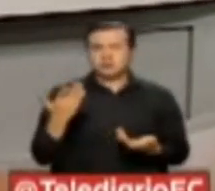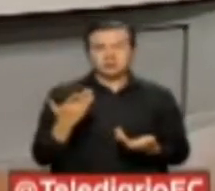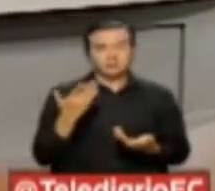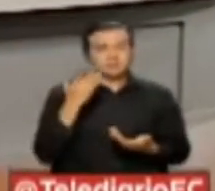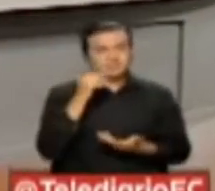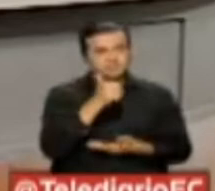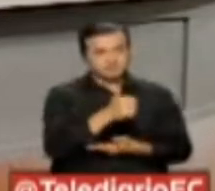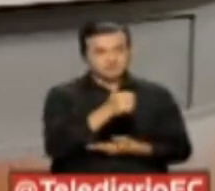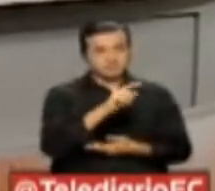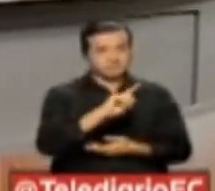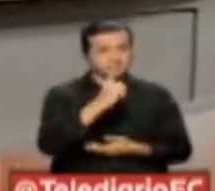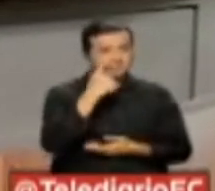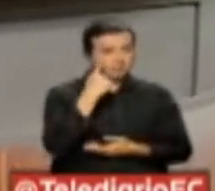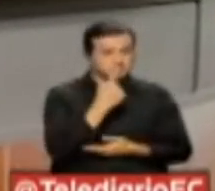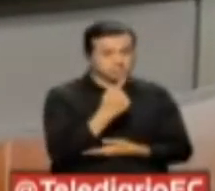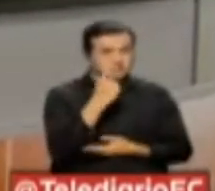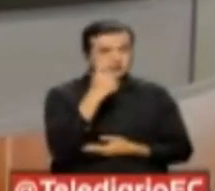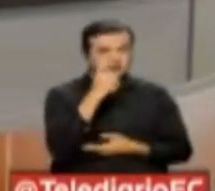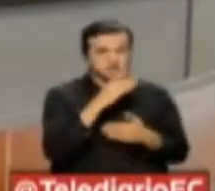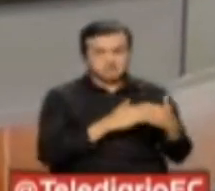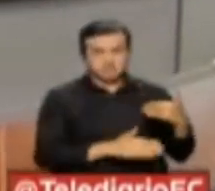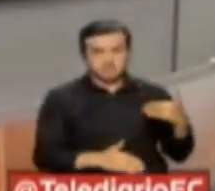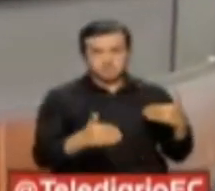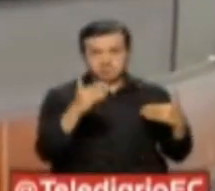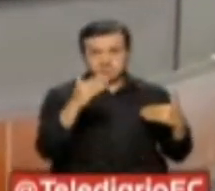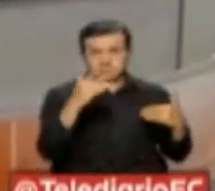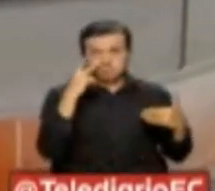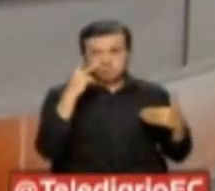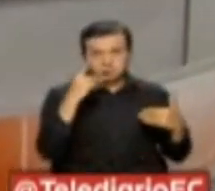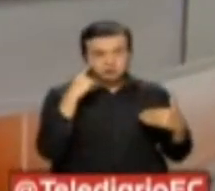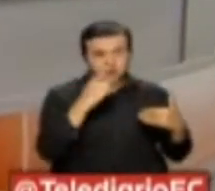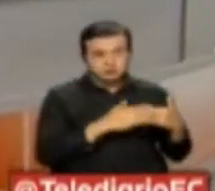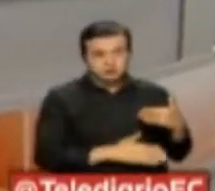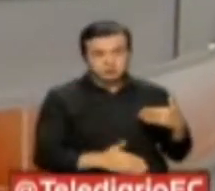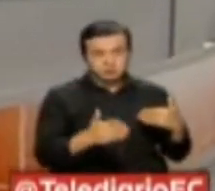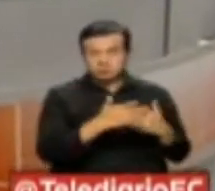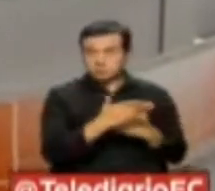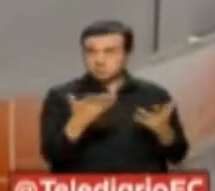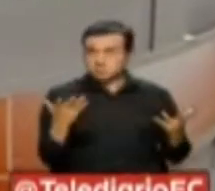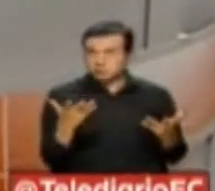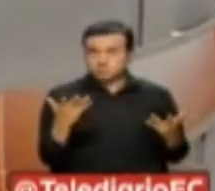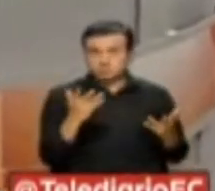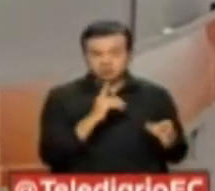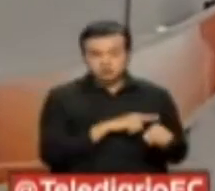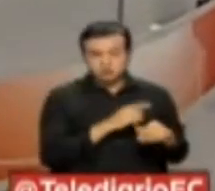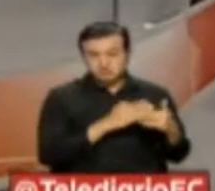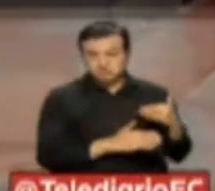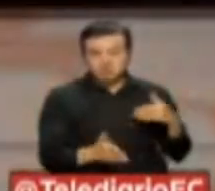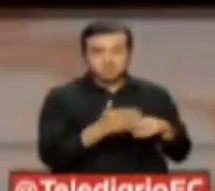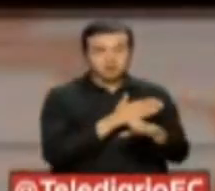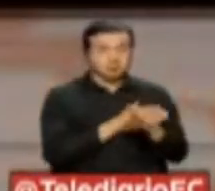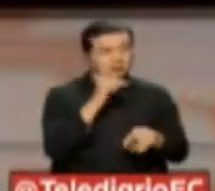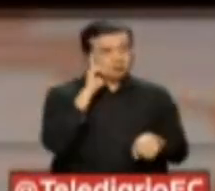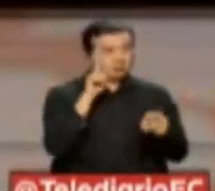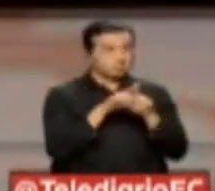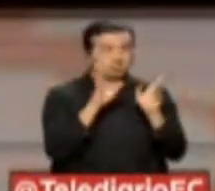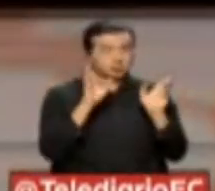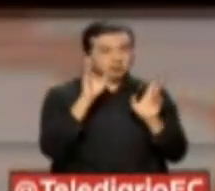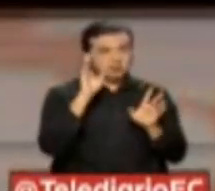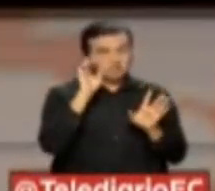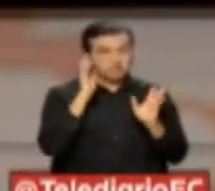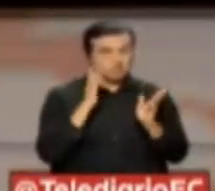usted tiene que en primer lugar pasar por una realidad nacional y es por gente usted tiene que tener una etapa de impugnaciones a ella le pueden impugnar